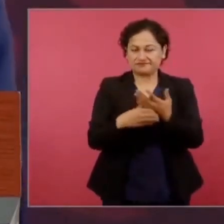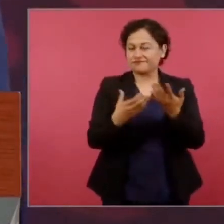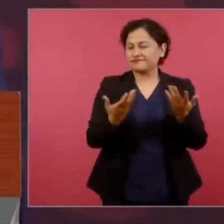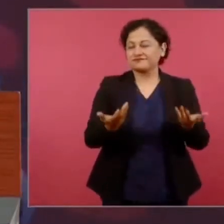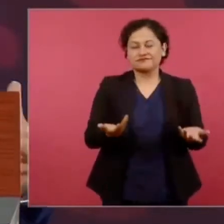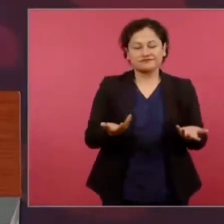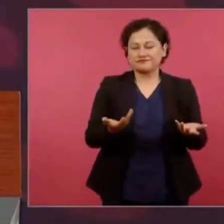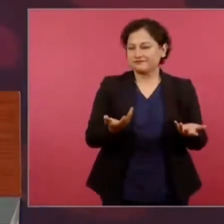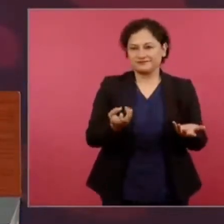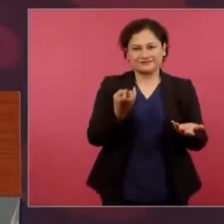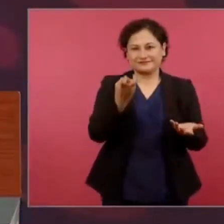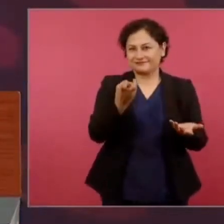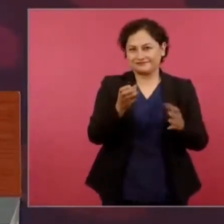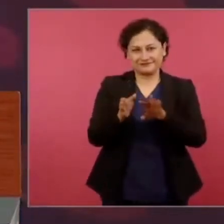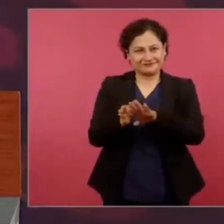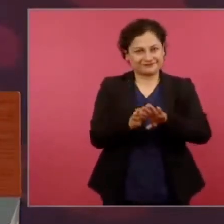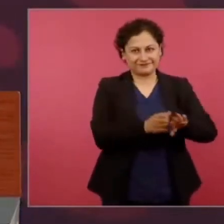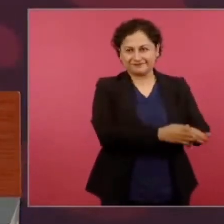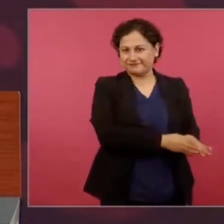sino